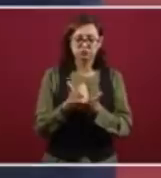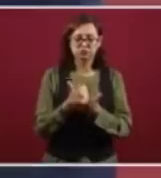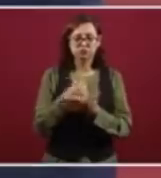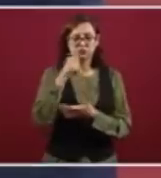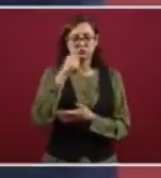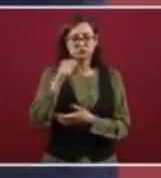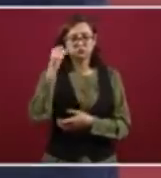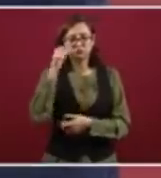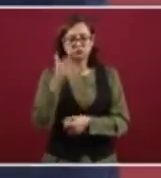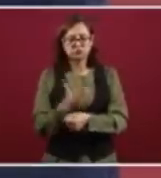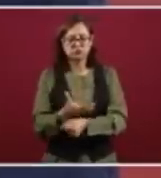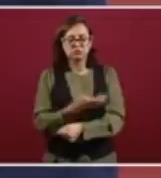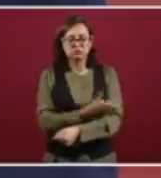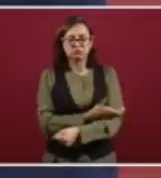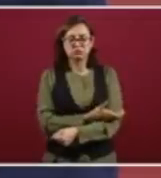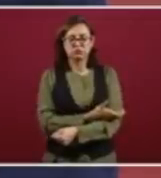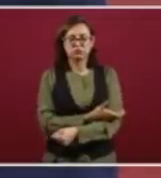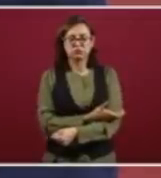Ayer me acompañó